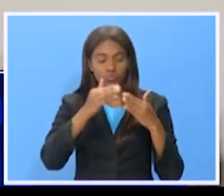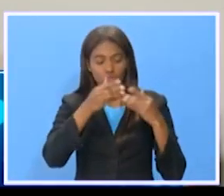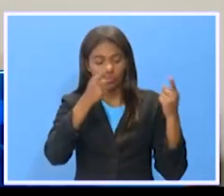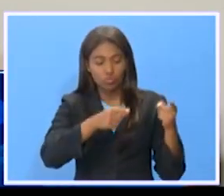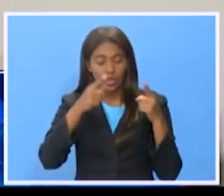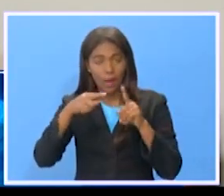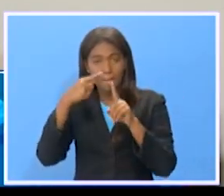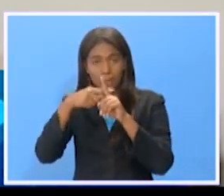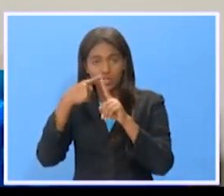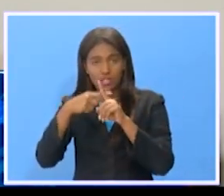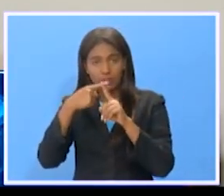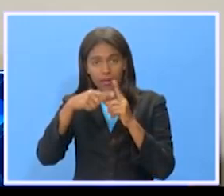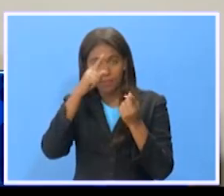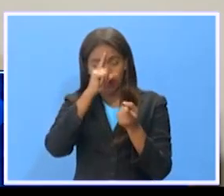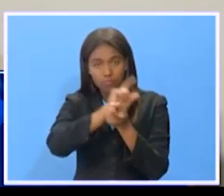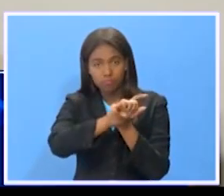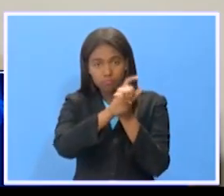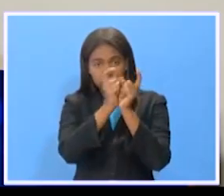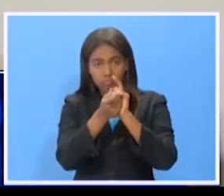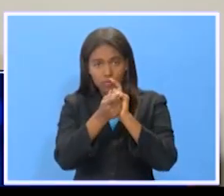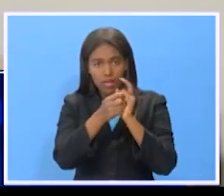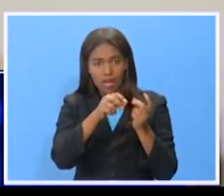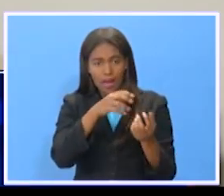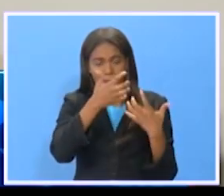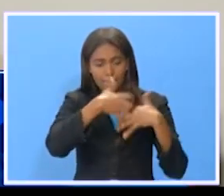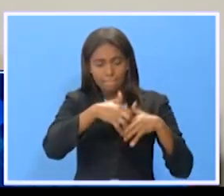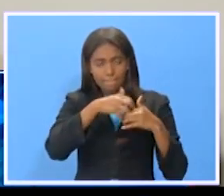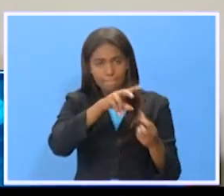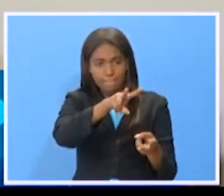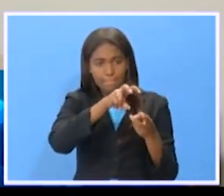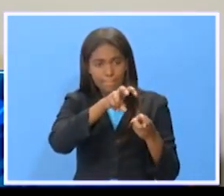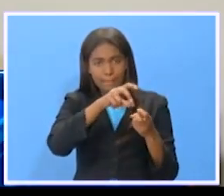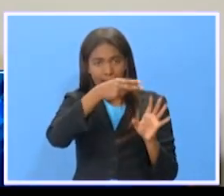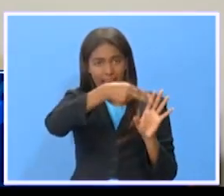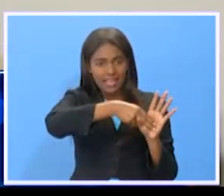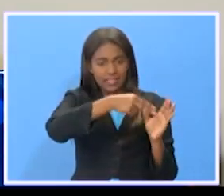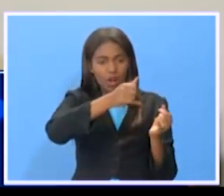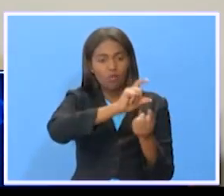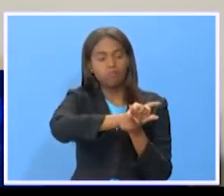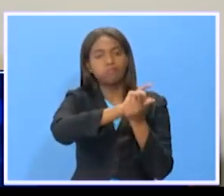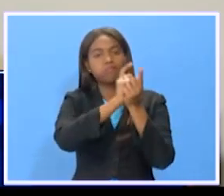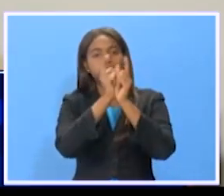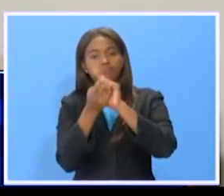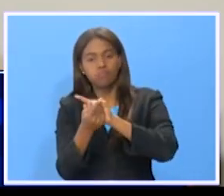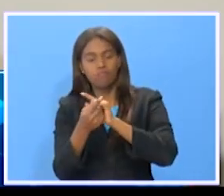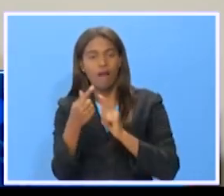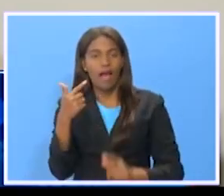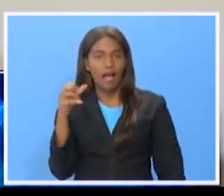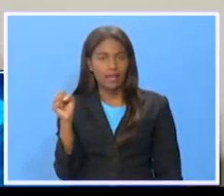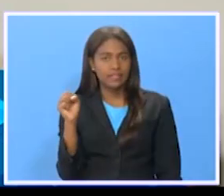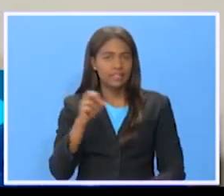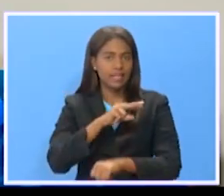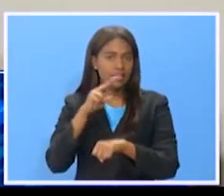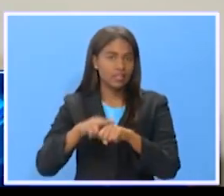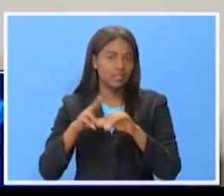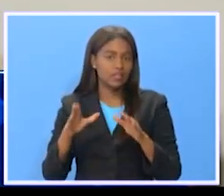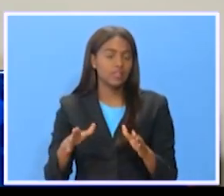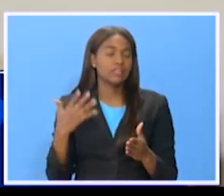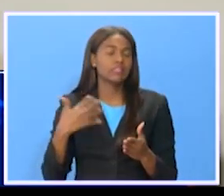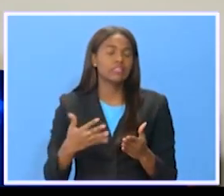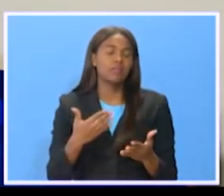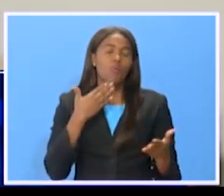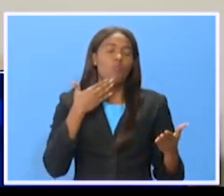la transformación de algunas plantas de nuestro parque eléctrico que hoy día están utilizando gas natural con